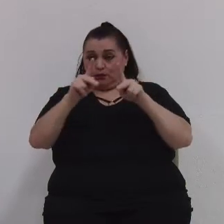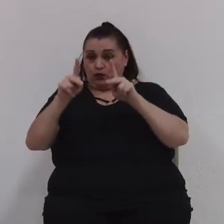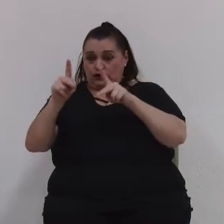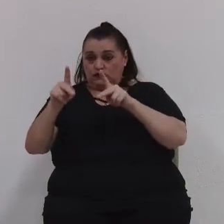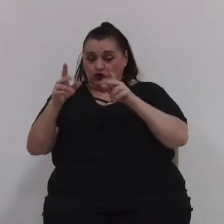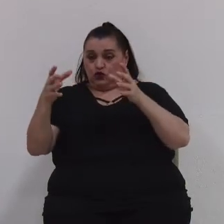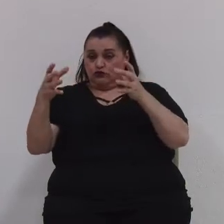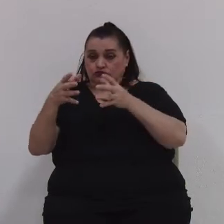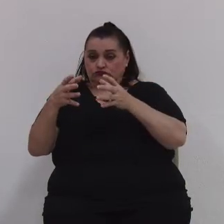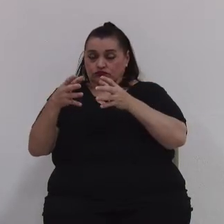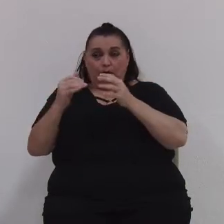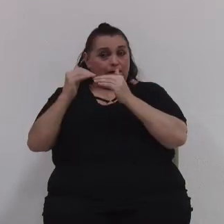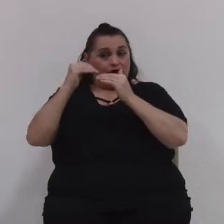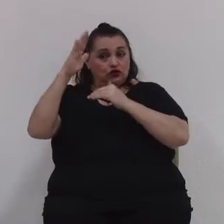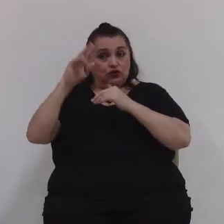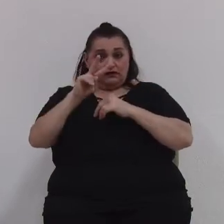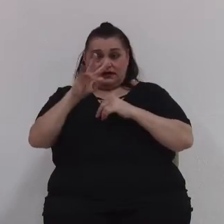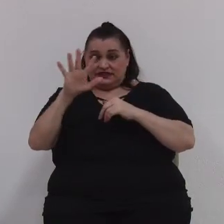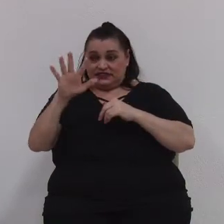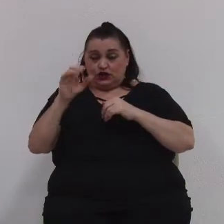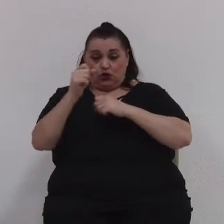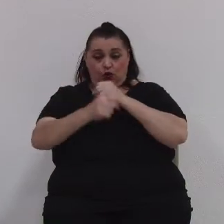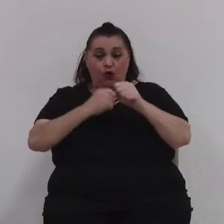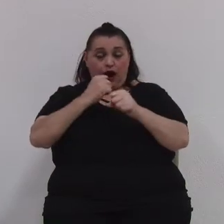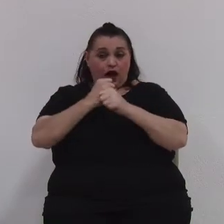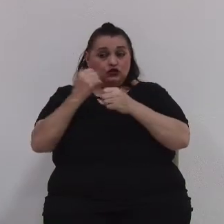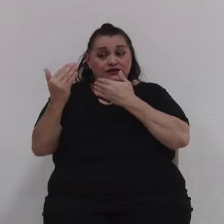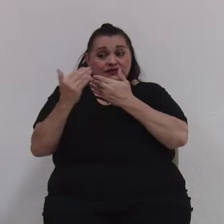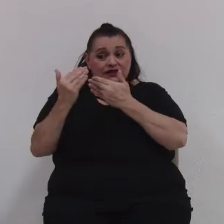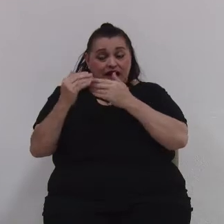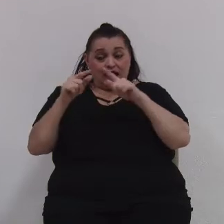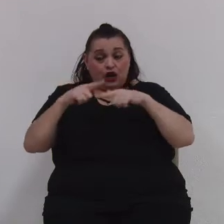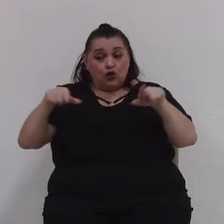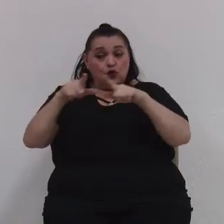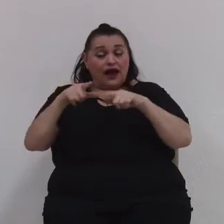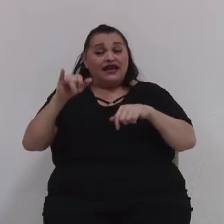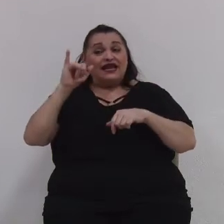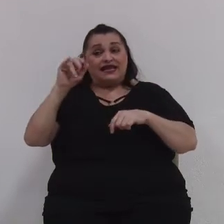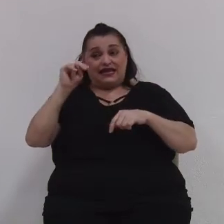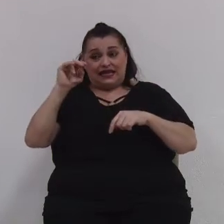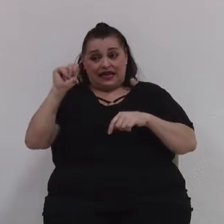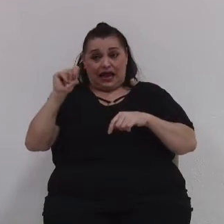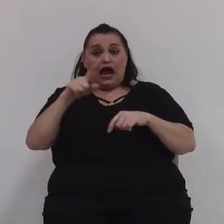de mayor de 25 años, pero cercana a ese umbral, creo que el INA sería una